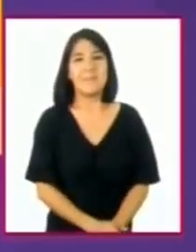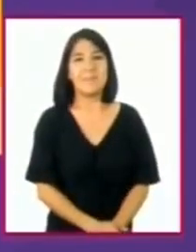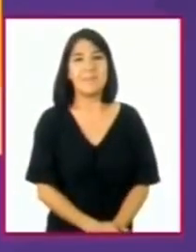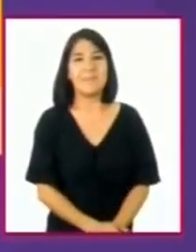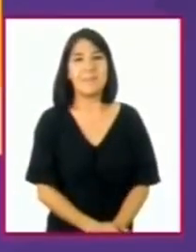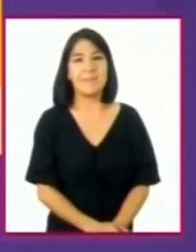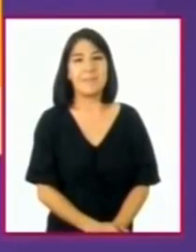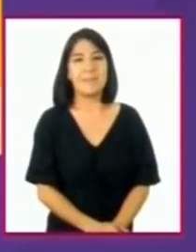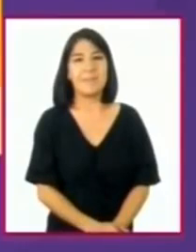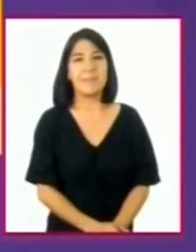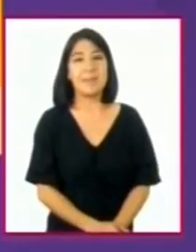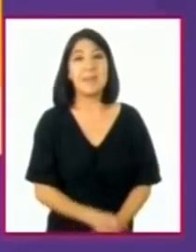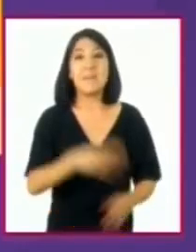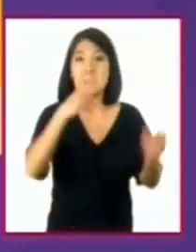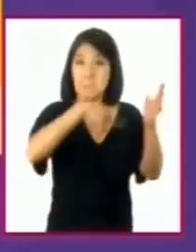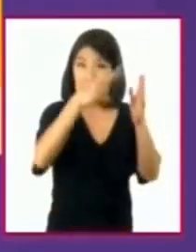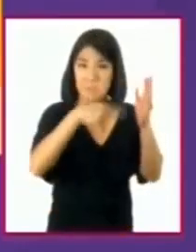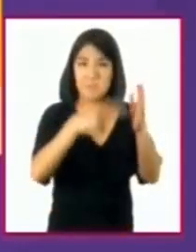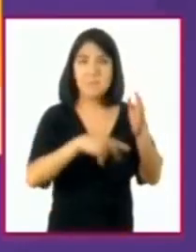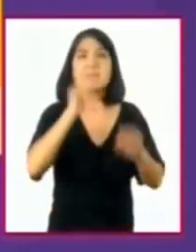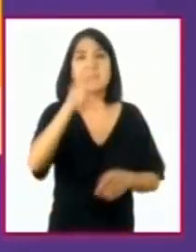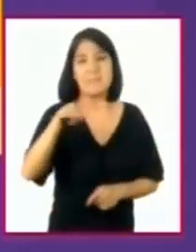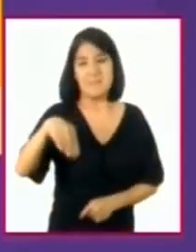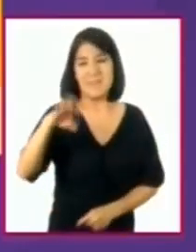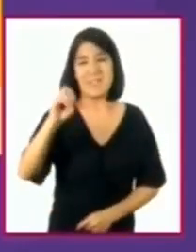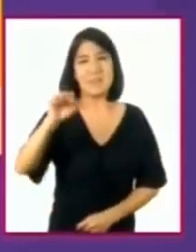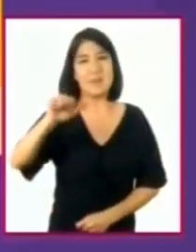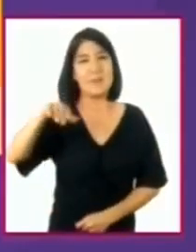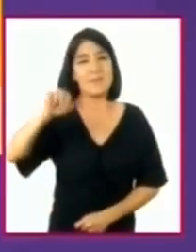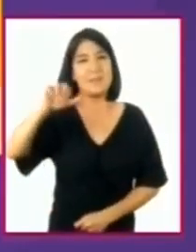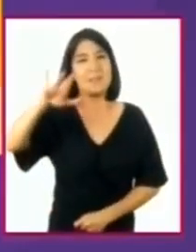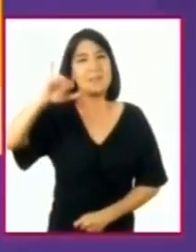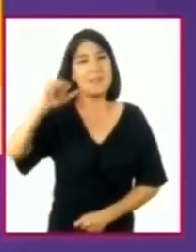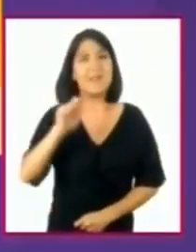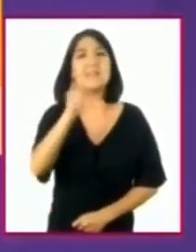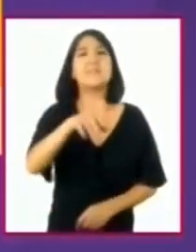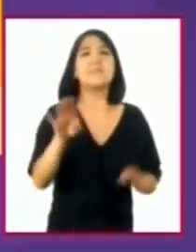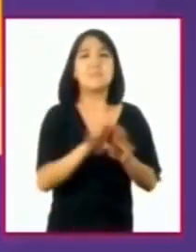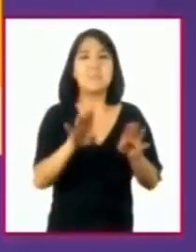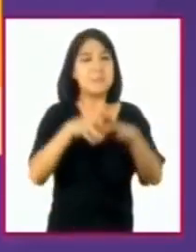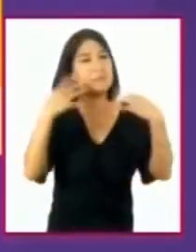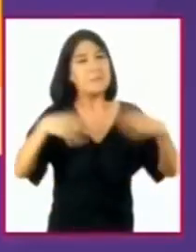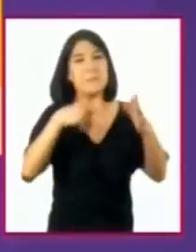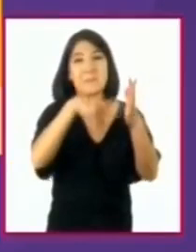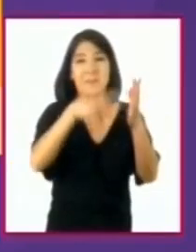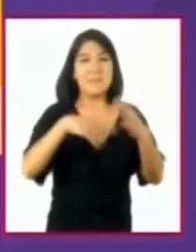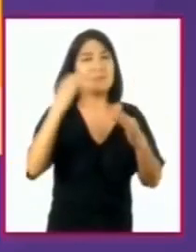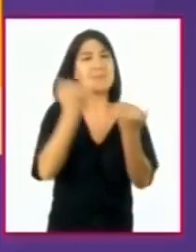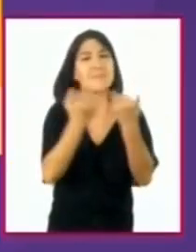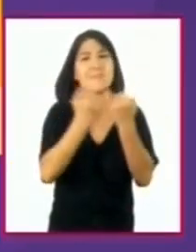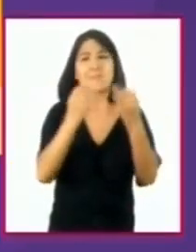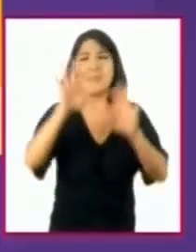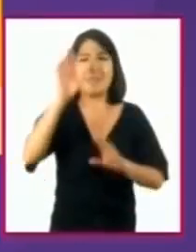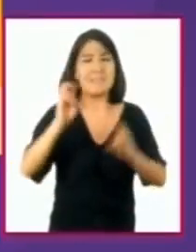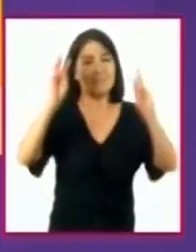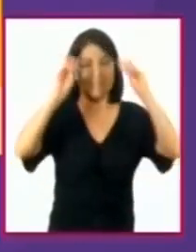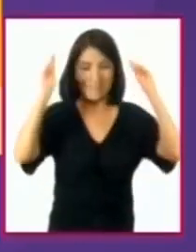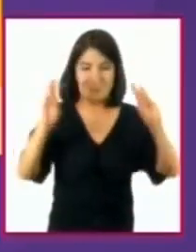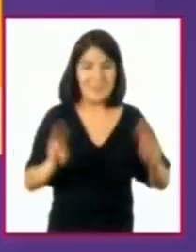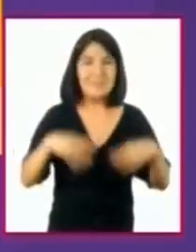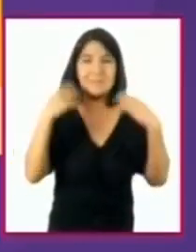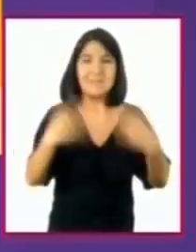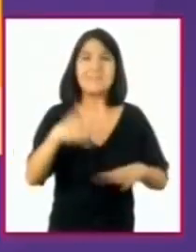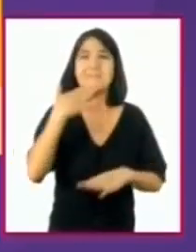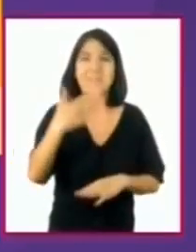En cuanto a la pintura, los mesoamericanos la practicaron con maestría. Lo hicieron en templos y